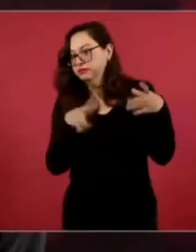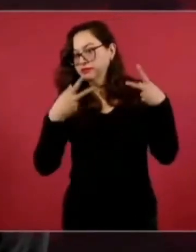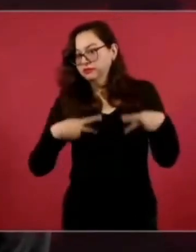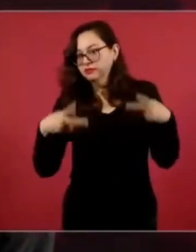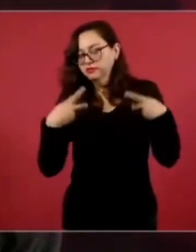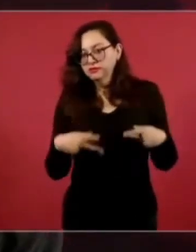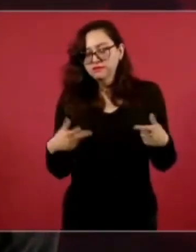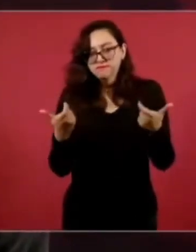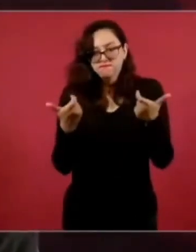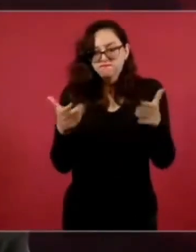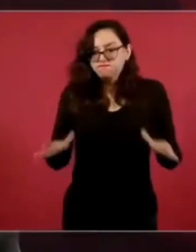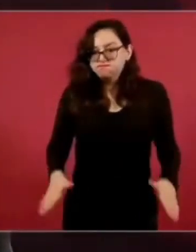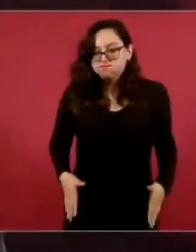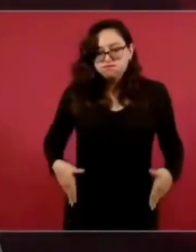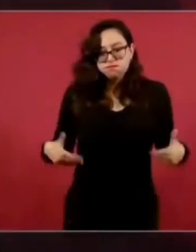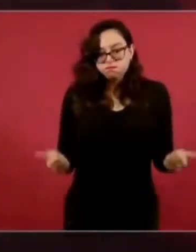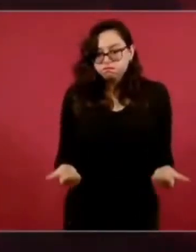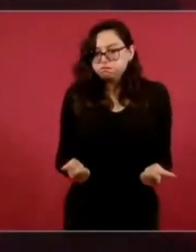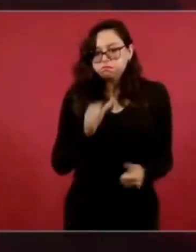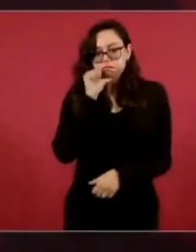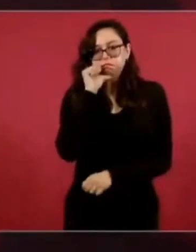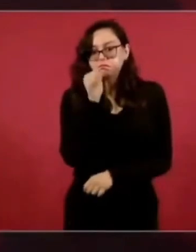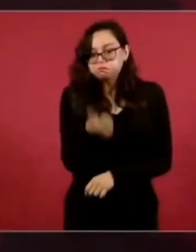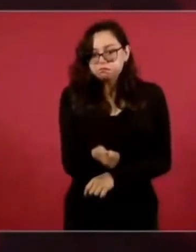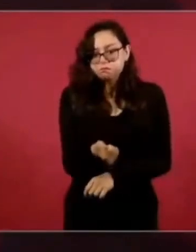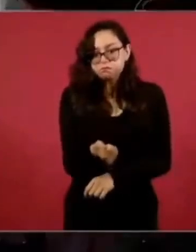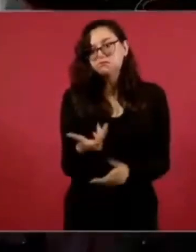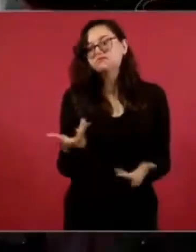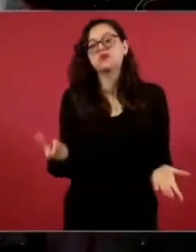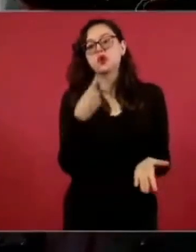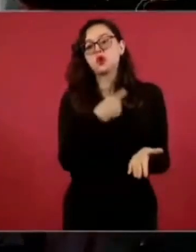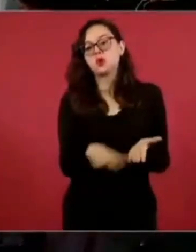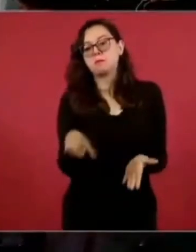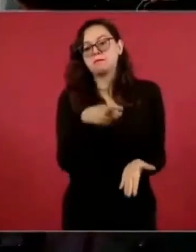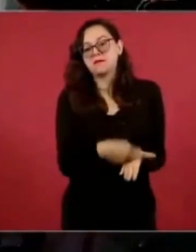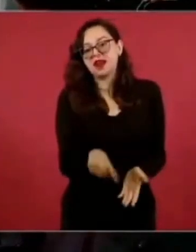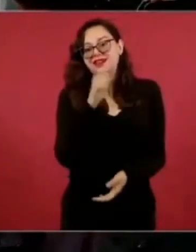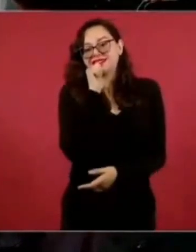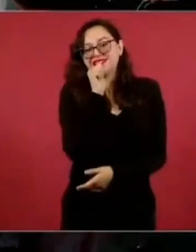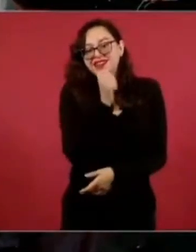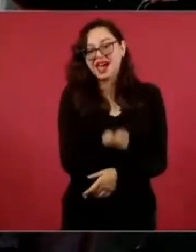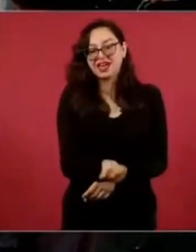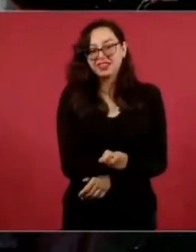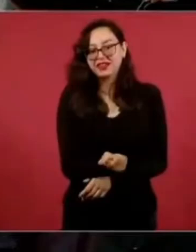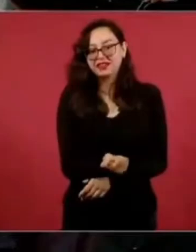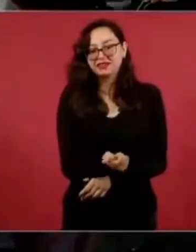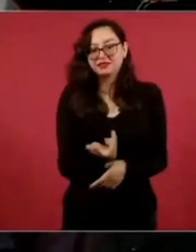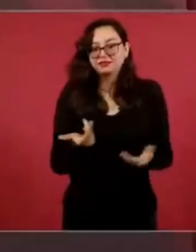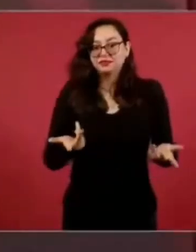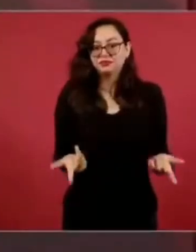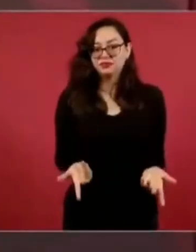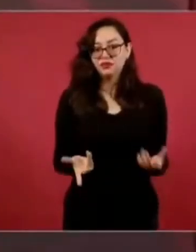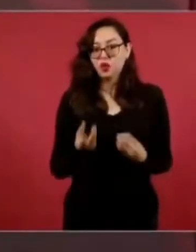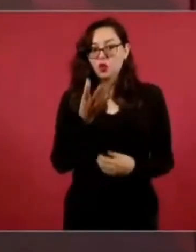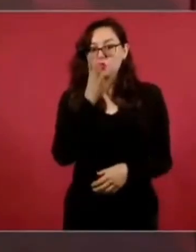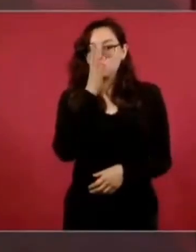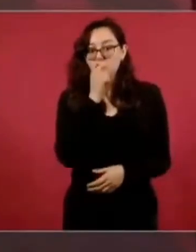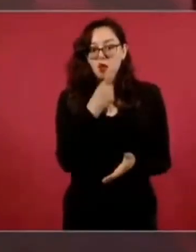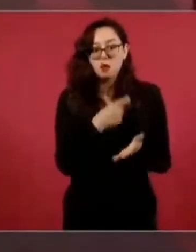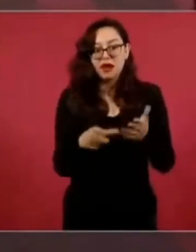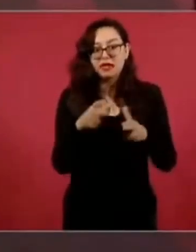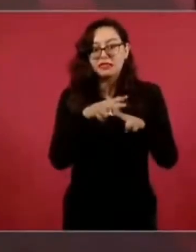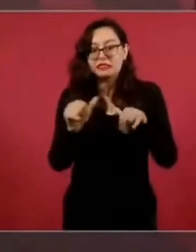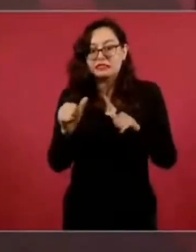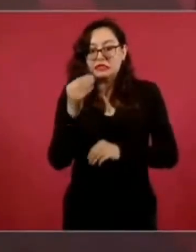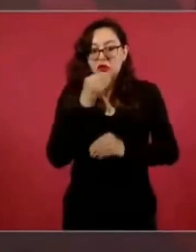Y si no hay consumo, porque la gente no tiene ingresos, ni siquiera para lo básico, pues no